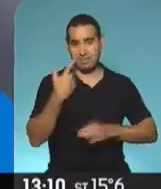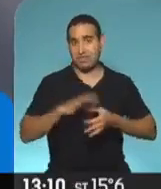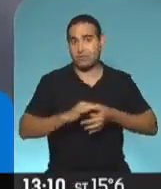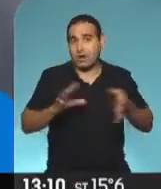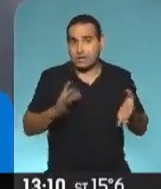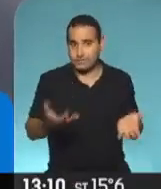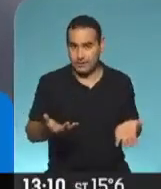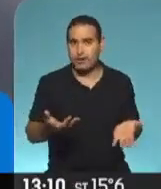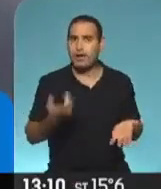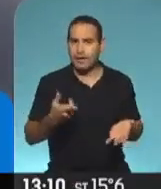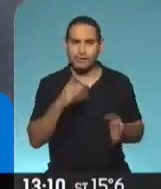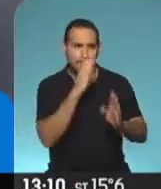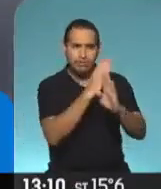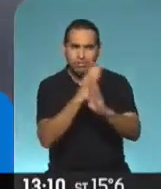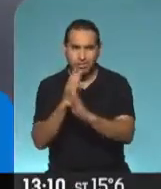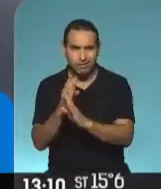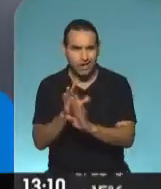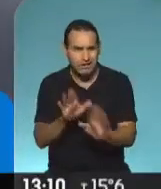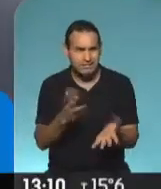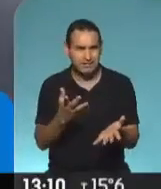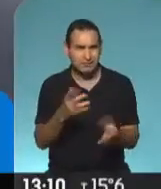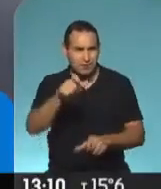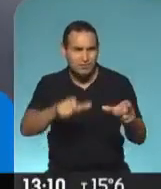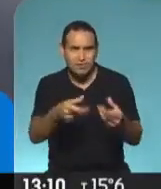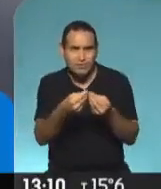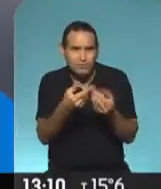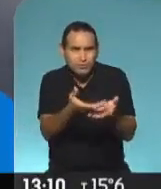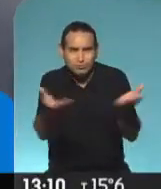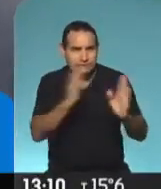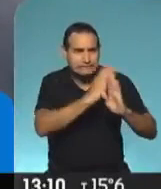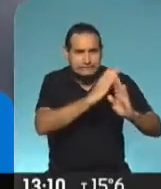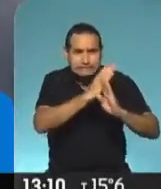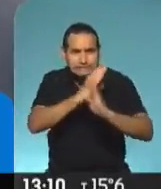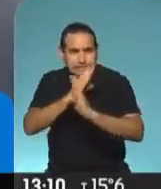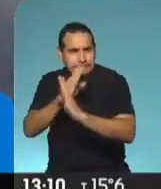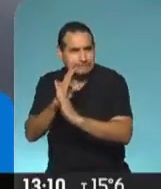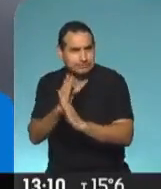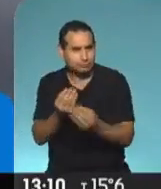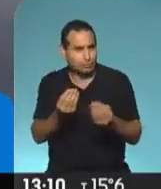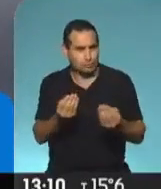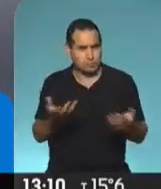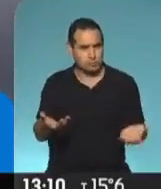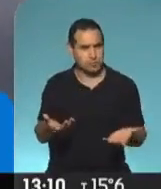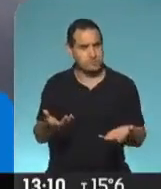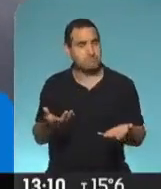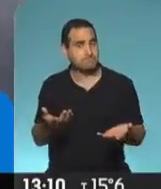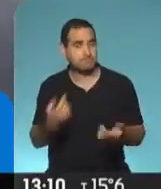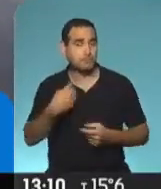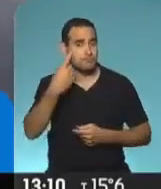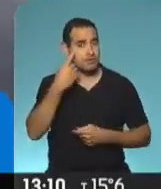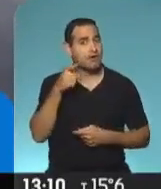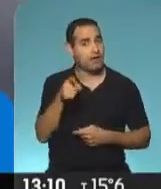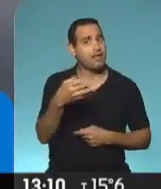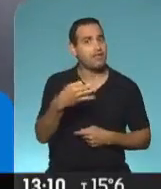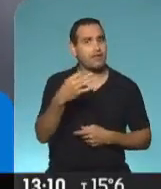democrático hacer un espionaje en esta escala de tantos ciudadanos? Y creo que ahí es donde además